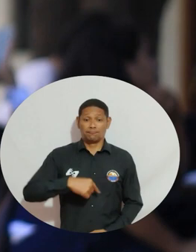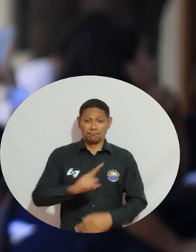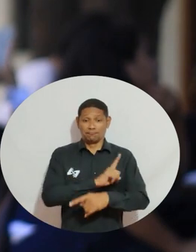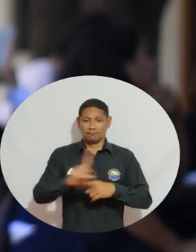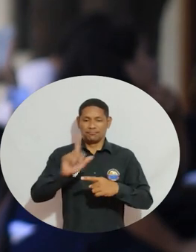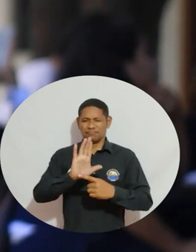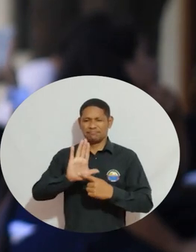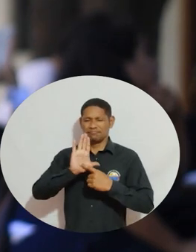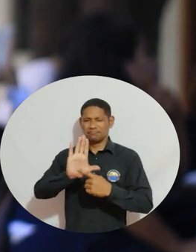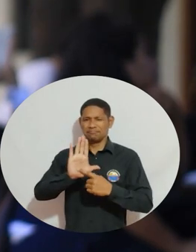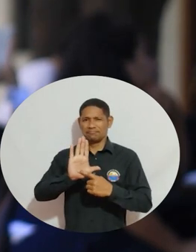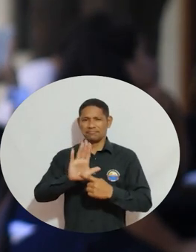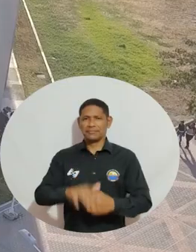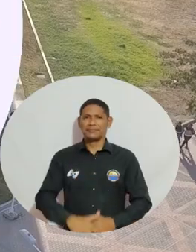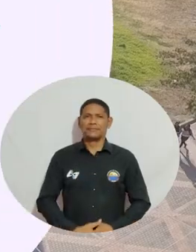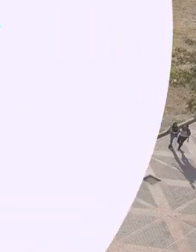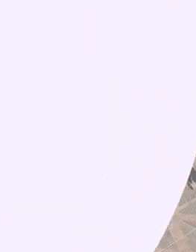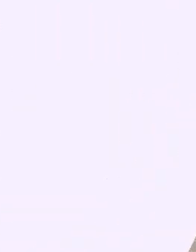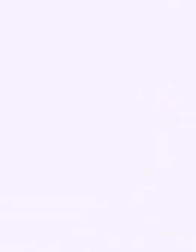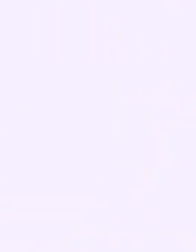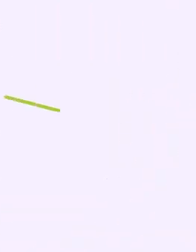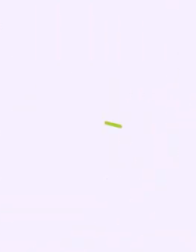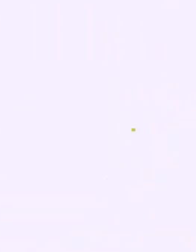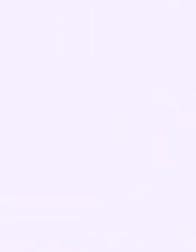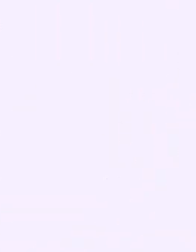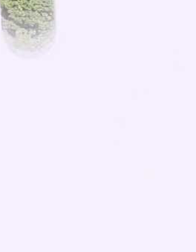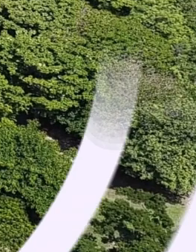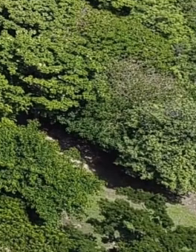Esta es nuestra imagen de la semana.